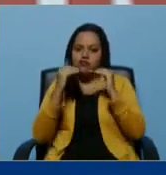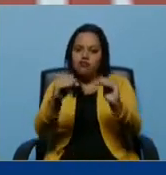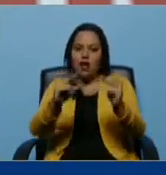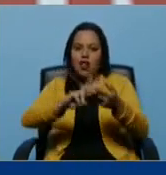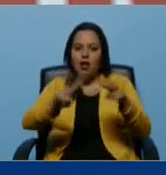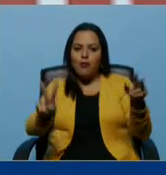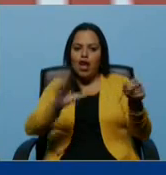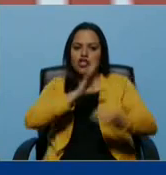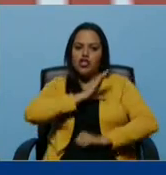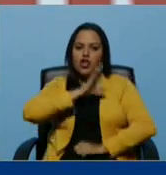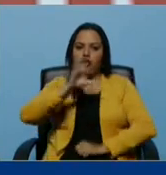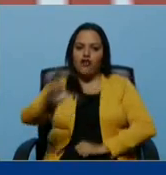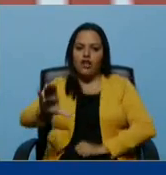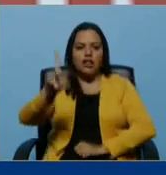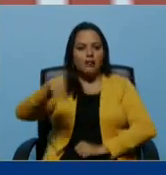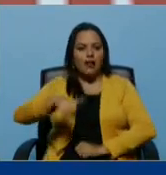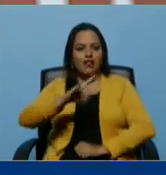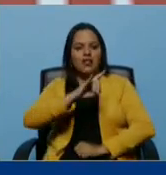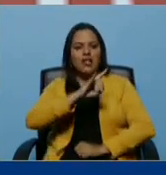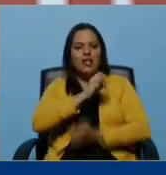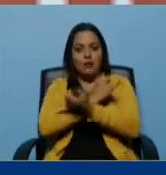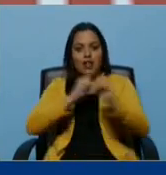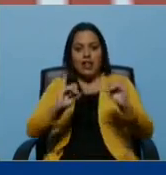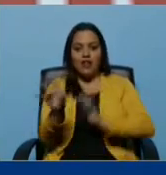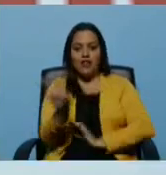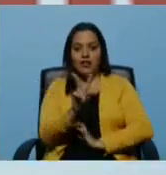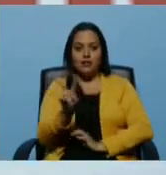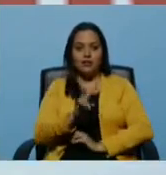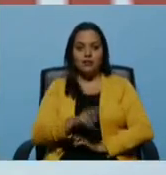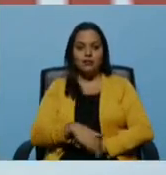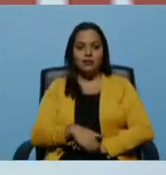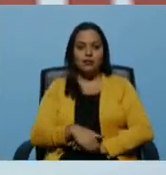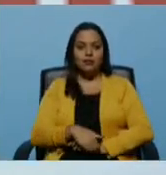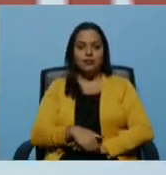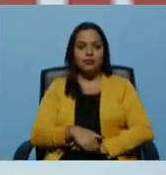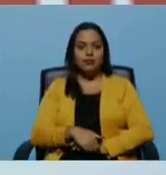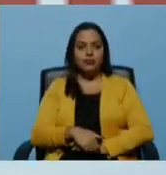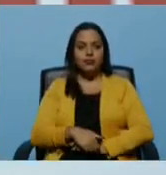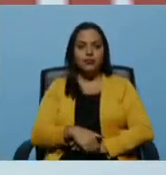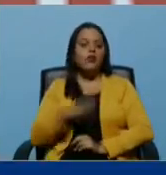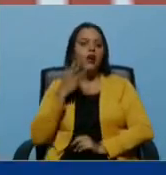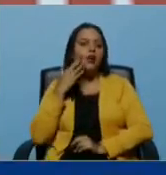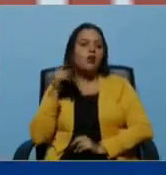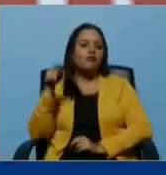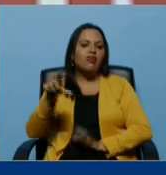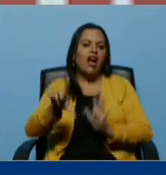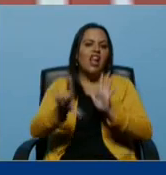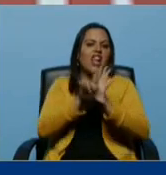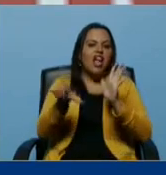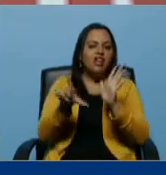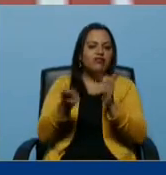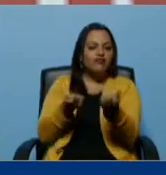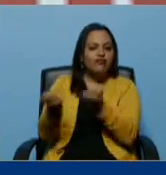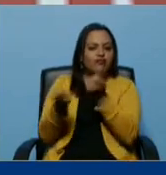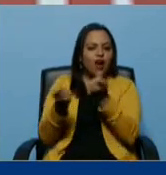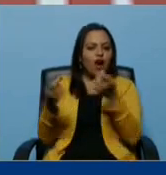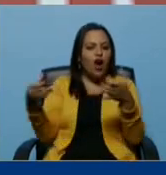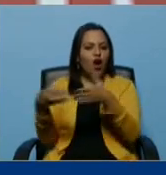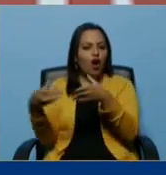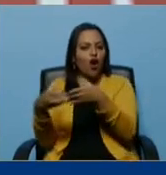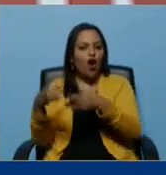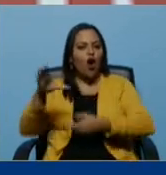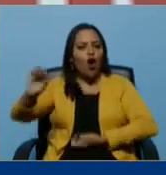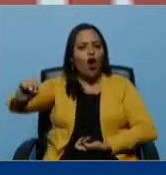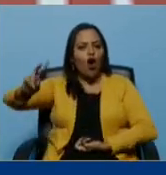de la soberanía y de la independencia de Venezuela. Por ejemplo, la ley que regula a las organizaciones no